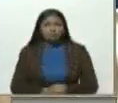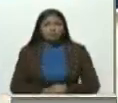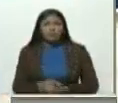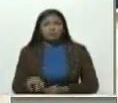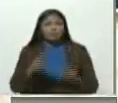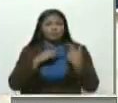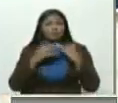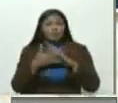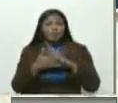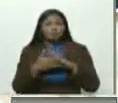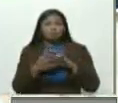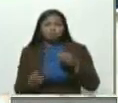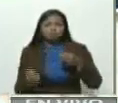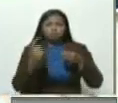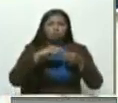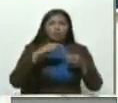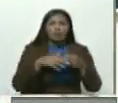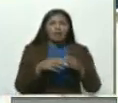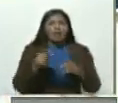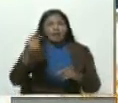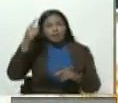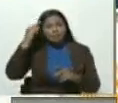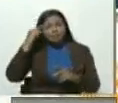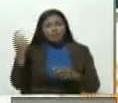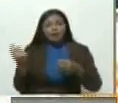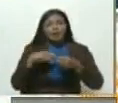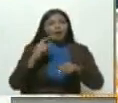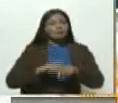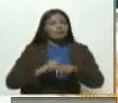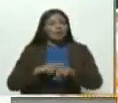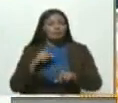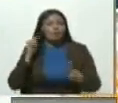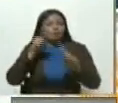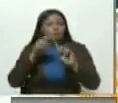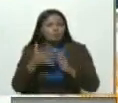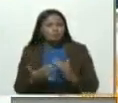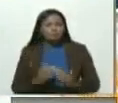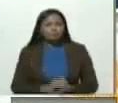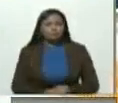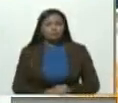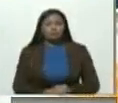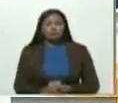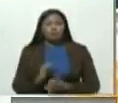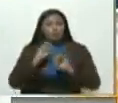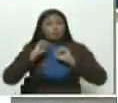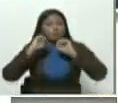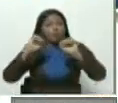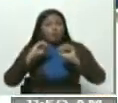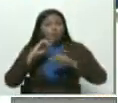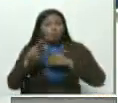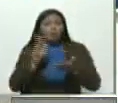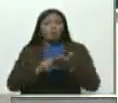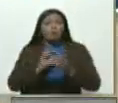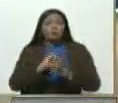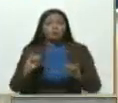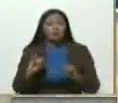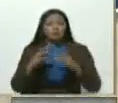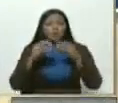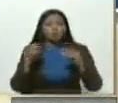las anclamos a fechas y a tiempos y logramos ya consolidar, aprobar por todos